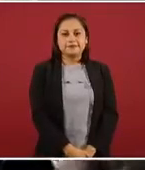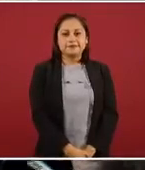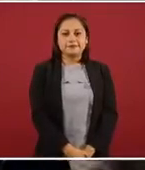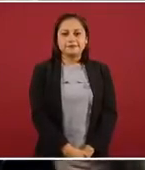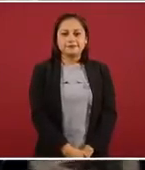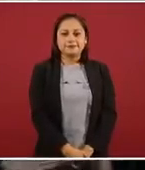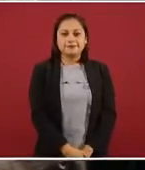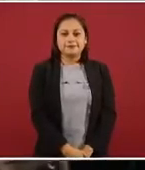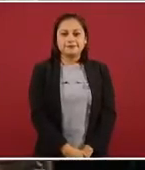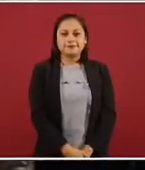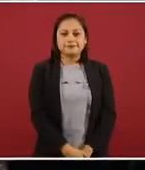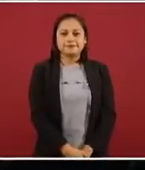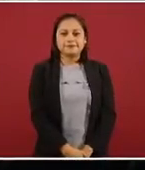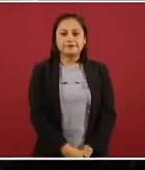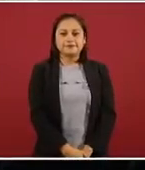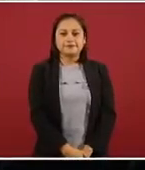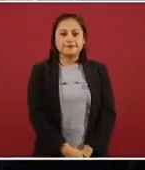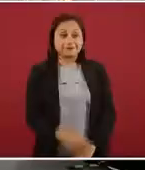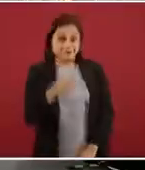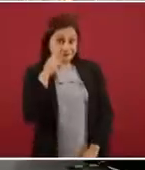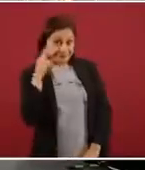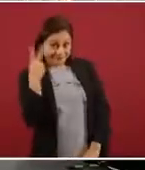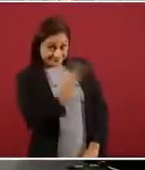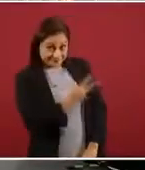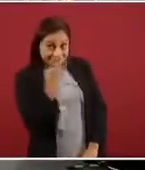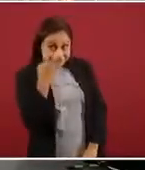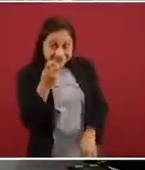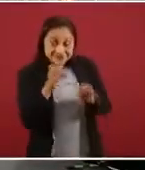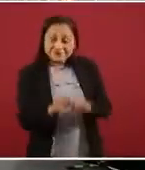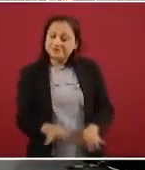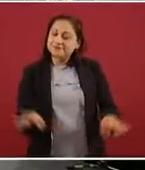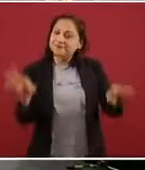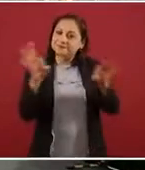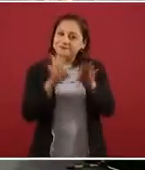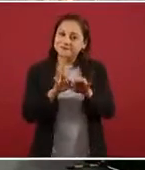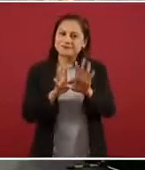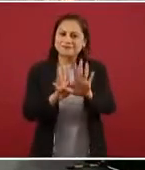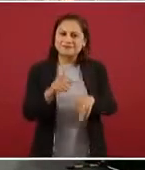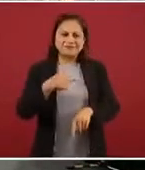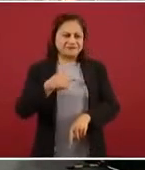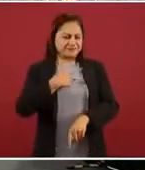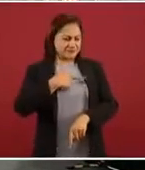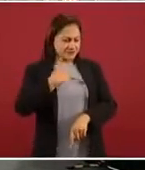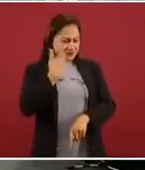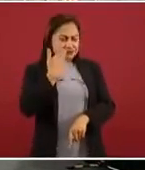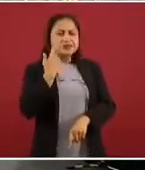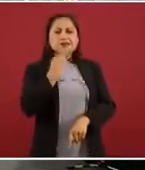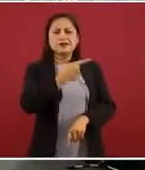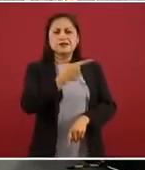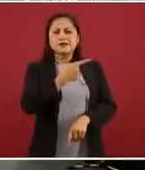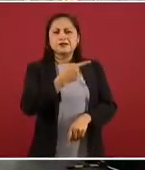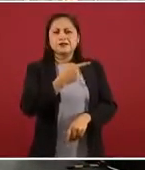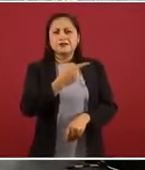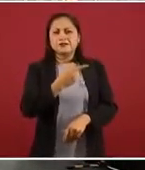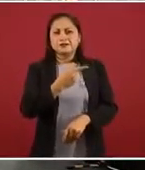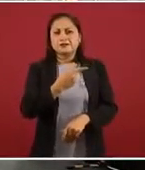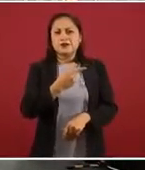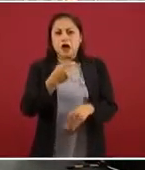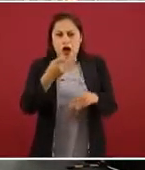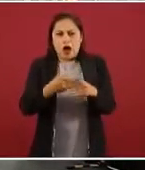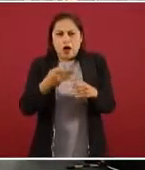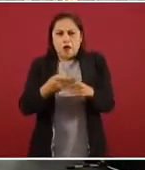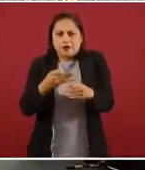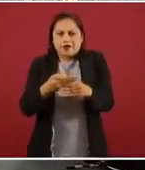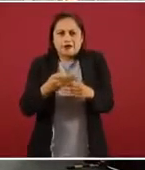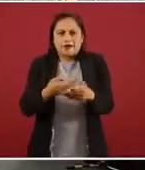Ve que importante. ¿Sabes qué me gustaría, Jesús? Porque aquí estamos interactuando, estos